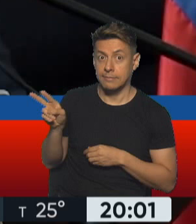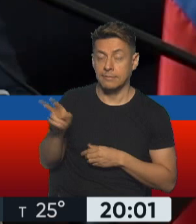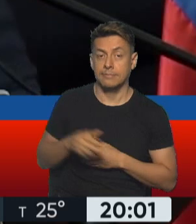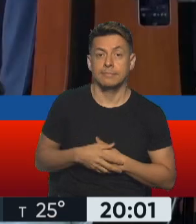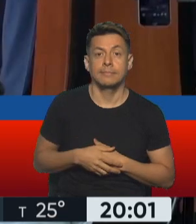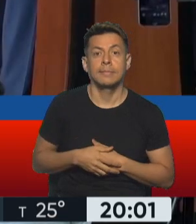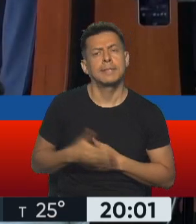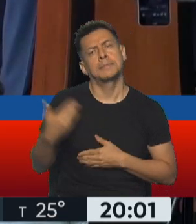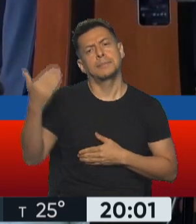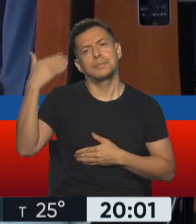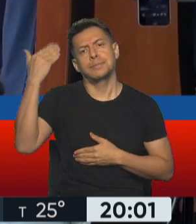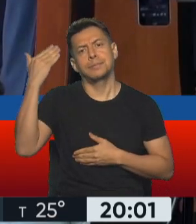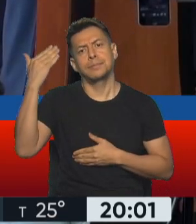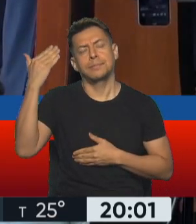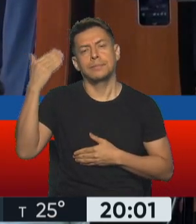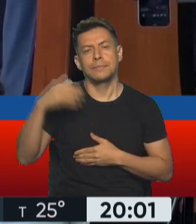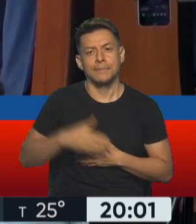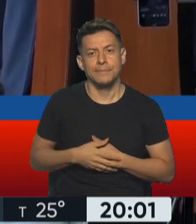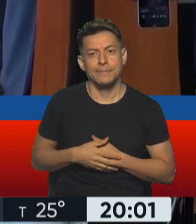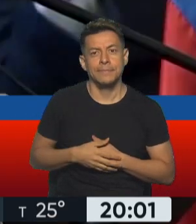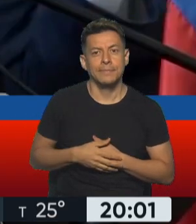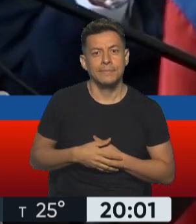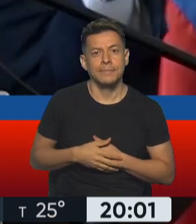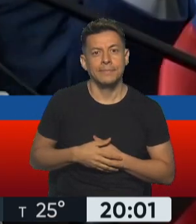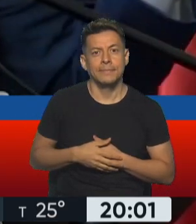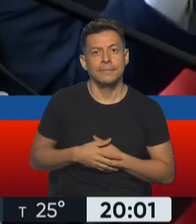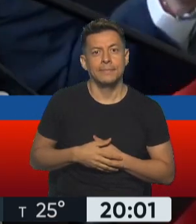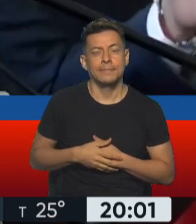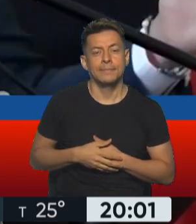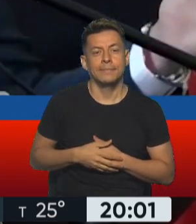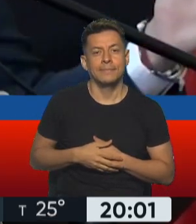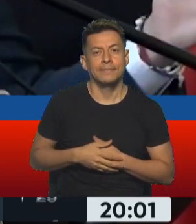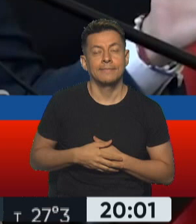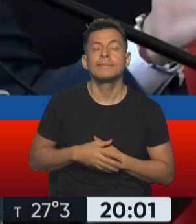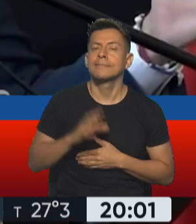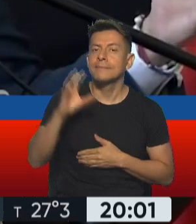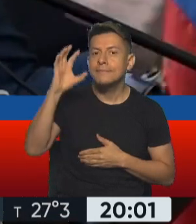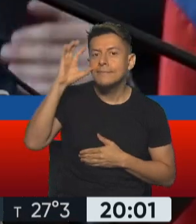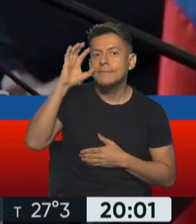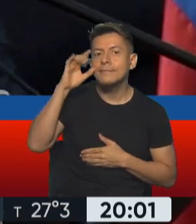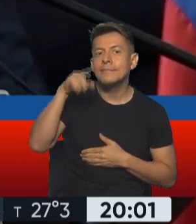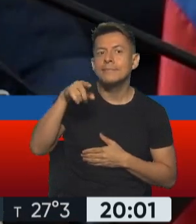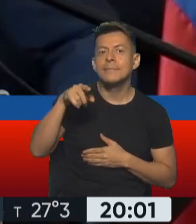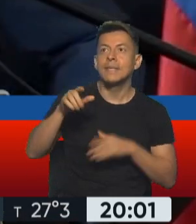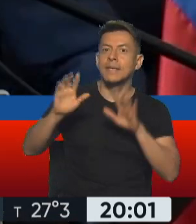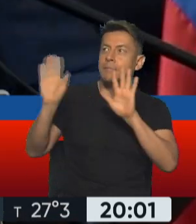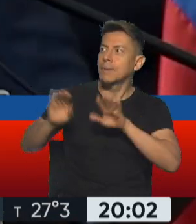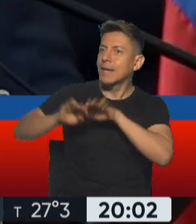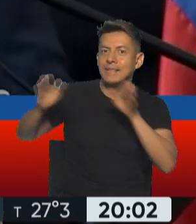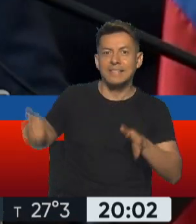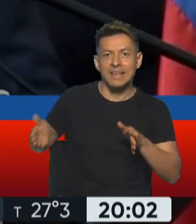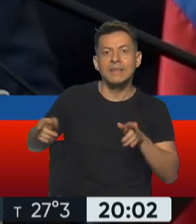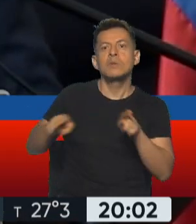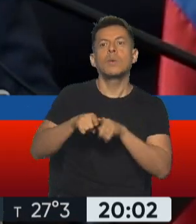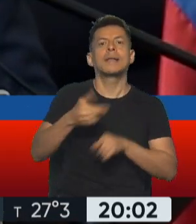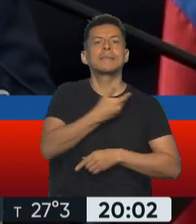momento. Y Recordemos que él arma este escenario como si fuese presidente